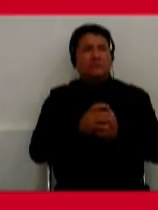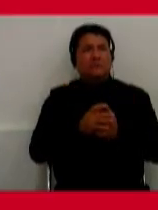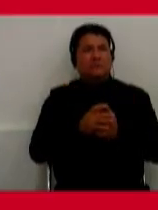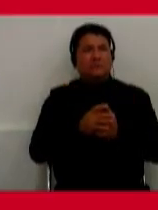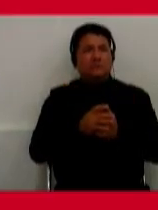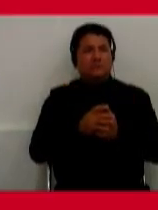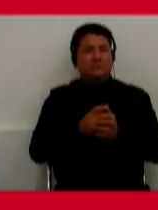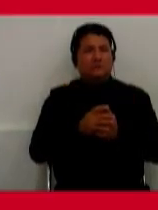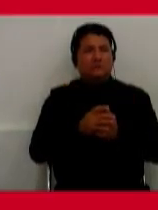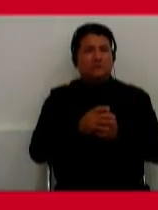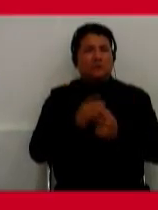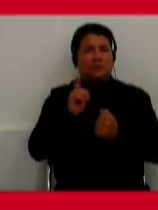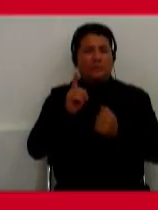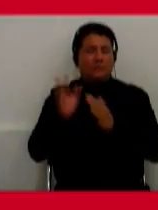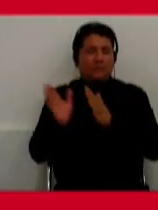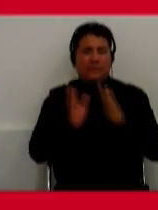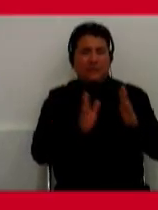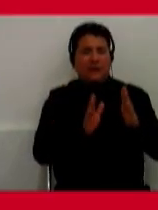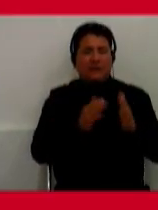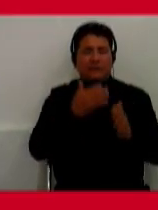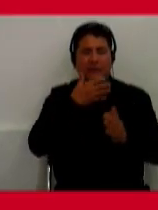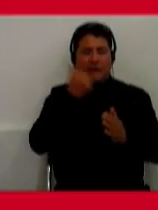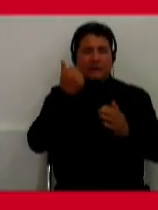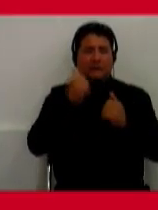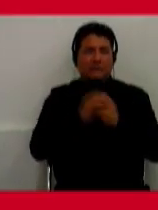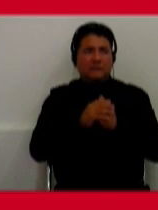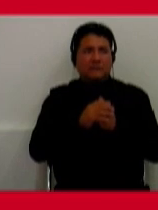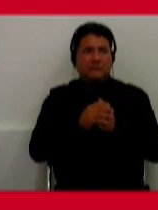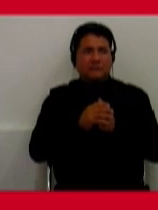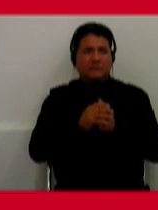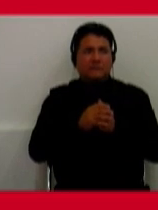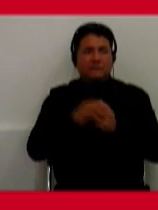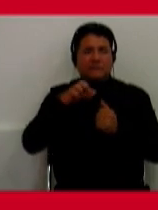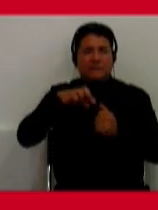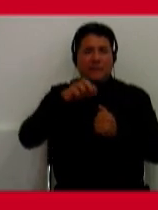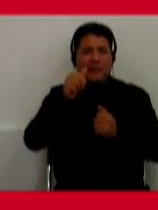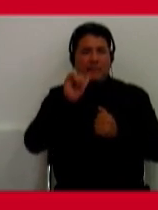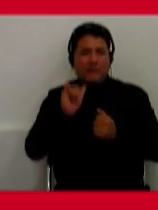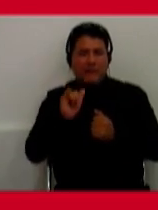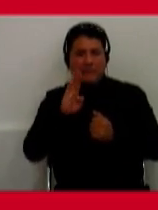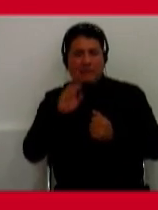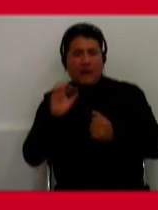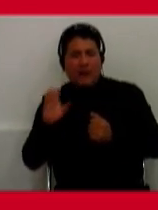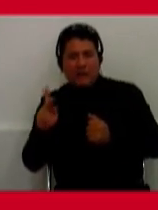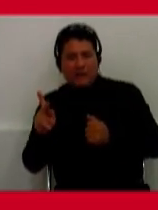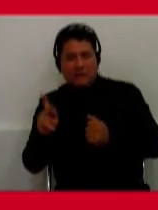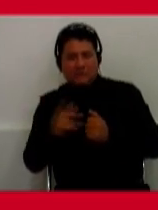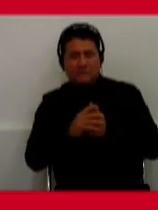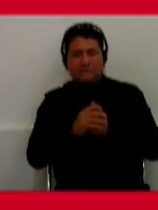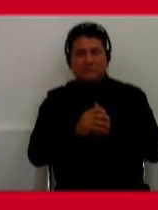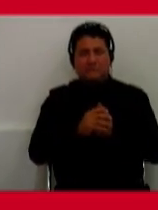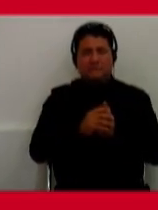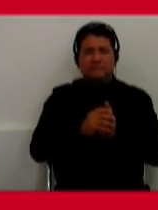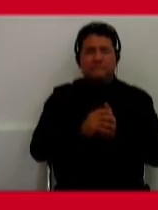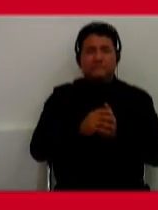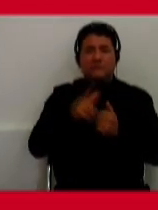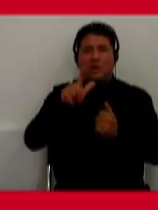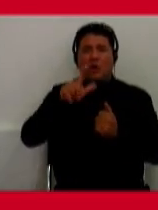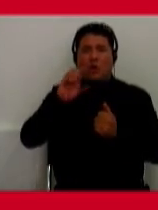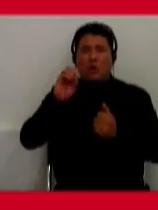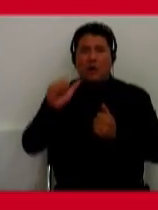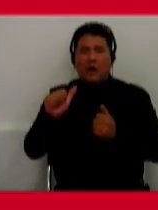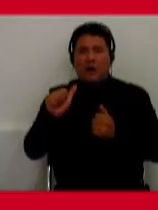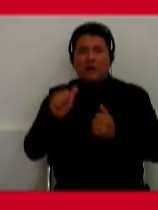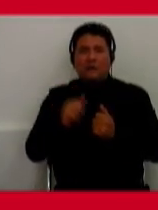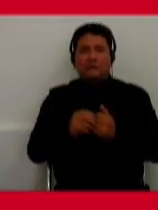payback y un menor riesgo, ¿no? Ya que tenemos una curva de aprendizaje que hemos ejecutado. No, el LOA queda ahí, el LOA tiene muchos pasos